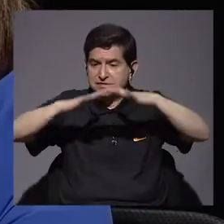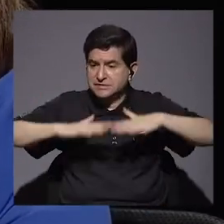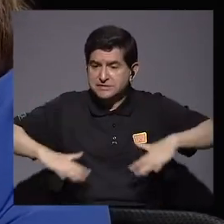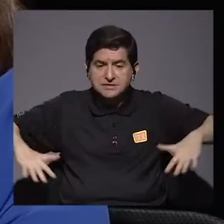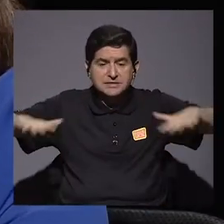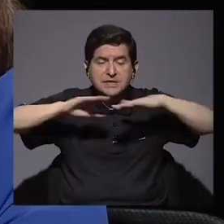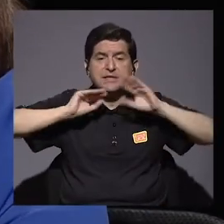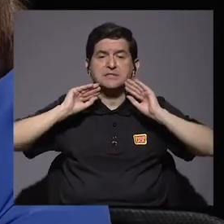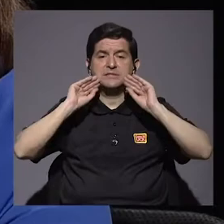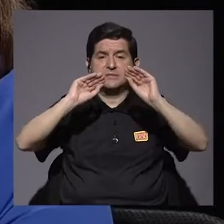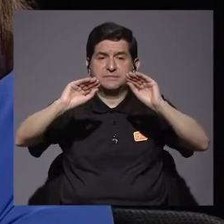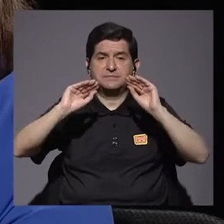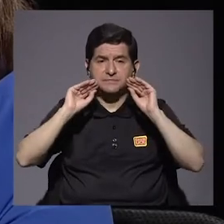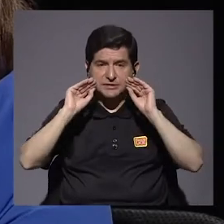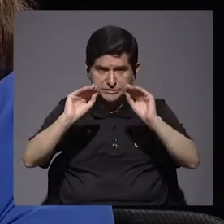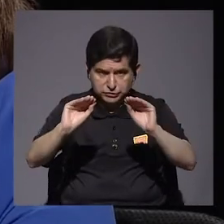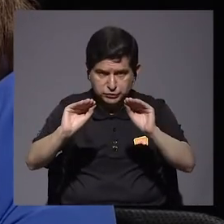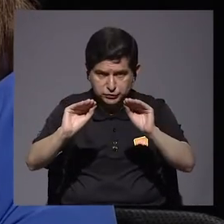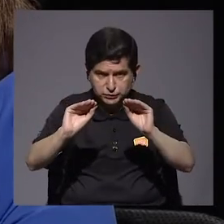espacio docente,